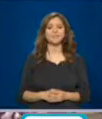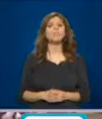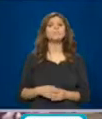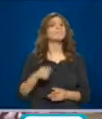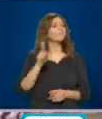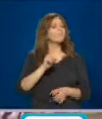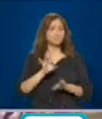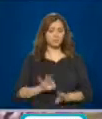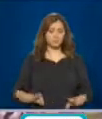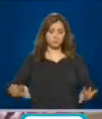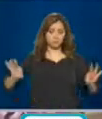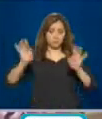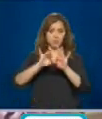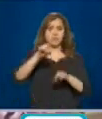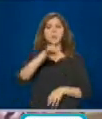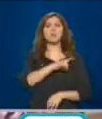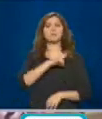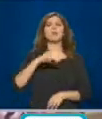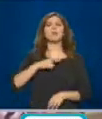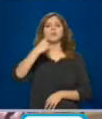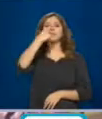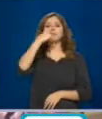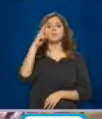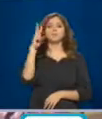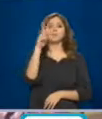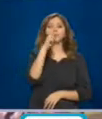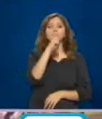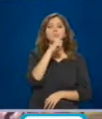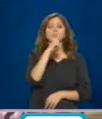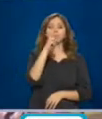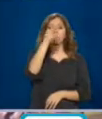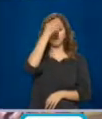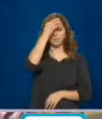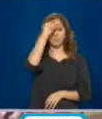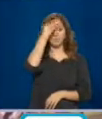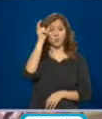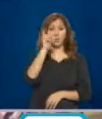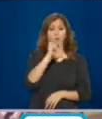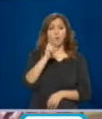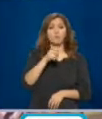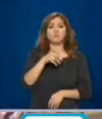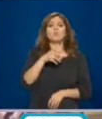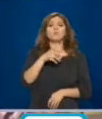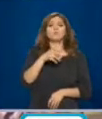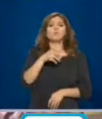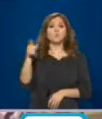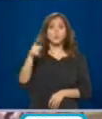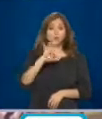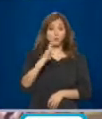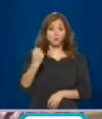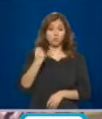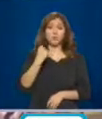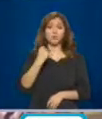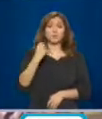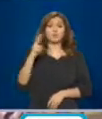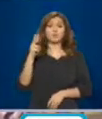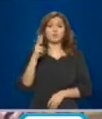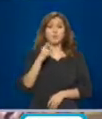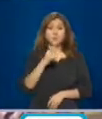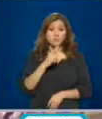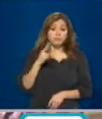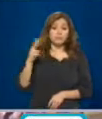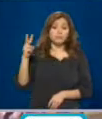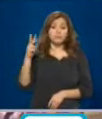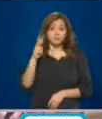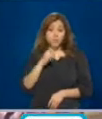tenemos que aprender a respirar. La respiración es básica Ay, claro. en el momento del orgasmo. Cuando tu pareja empieza a jadear, quiere decir que va a eyacular